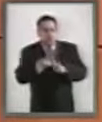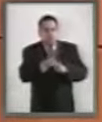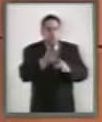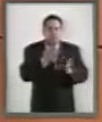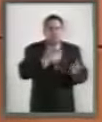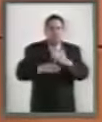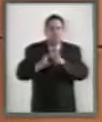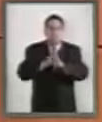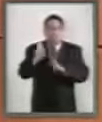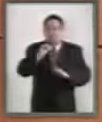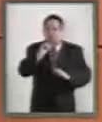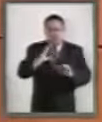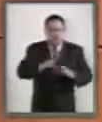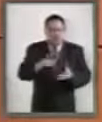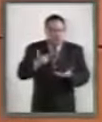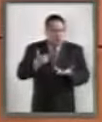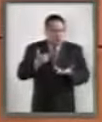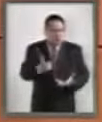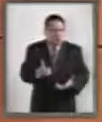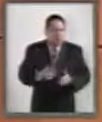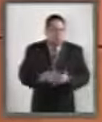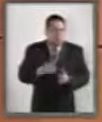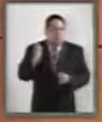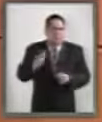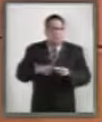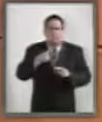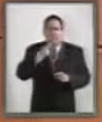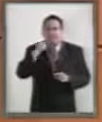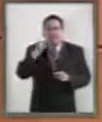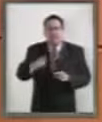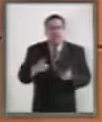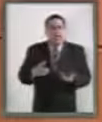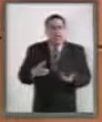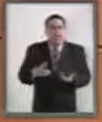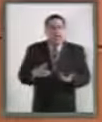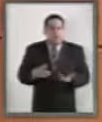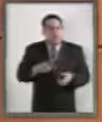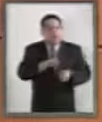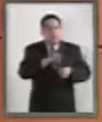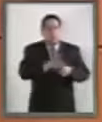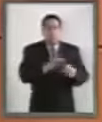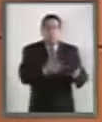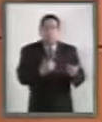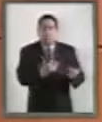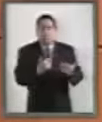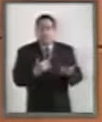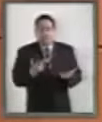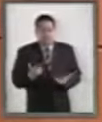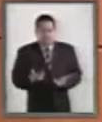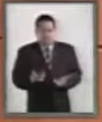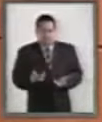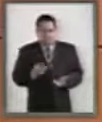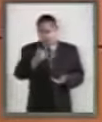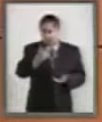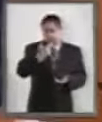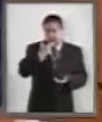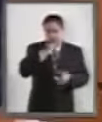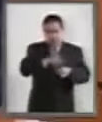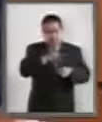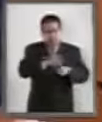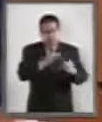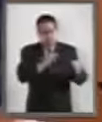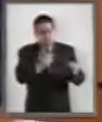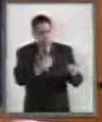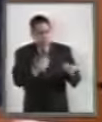crecimiento enorme de recursos que solo sirven para comprar votos. Eso sí está funcionando bien.